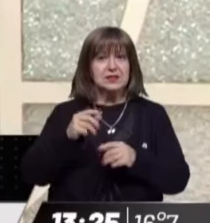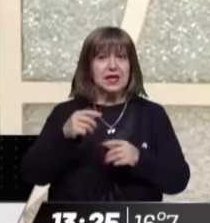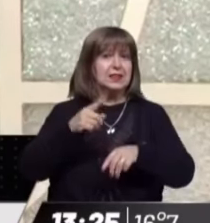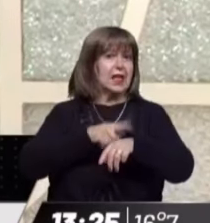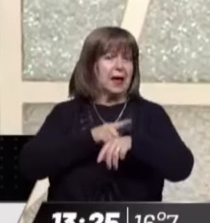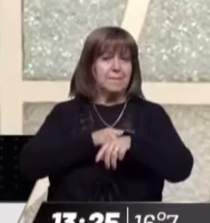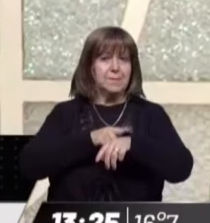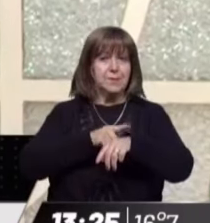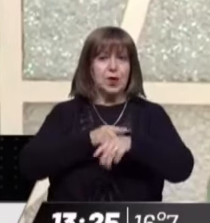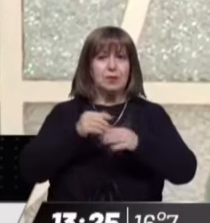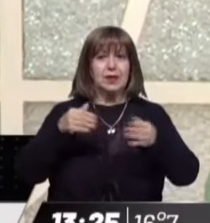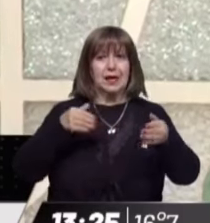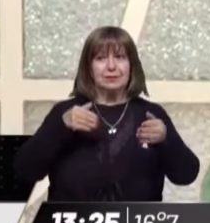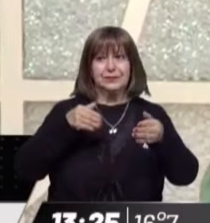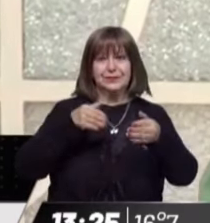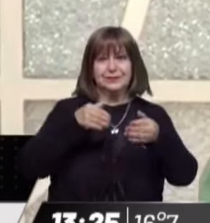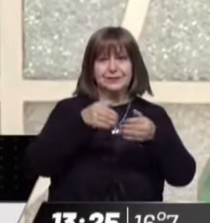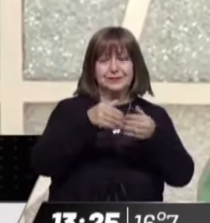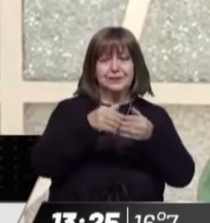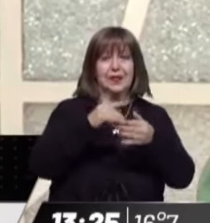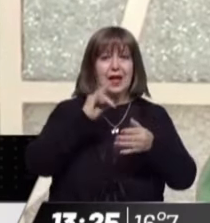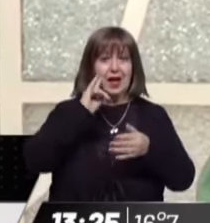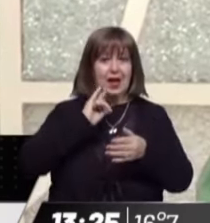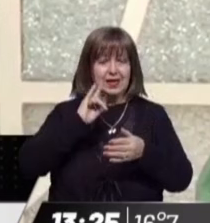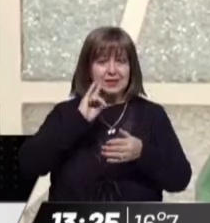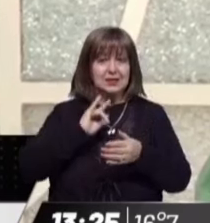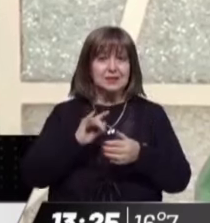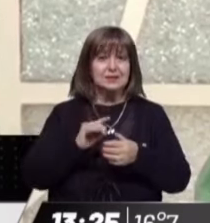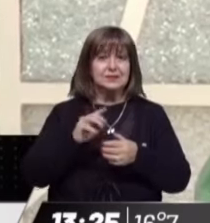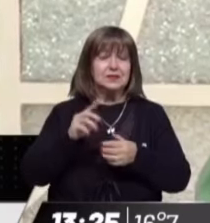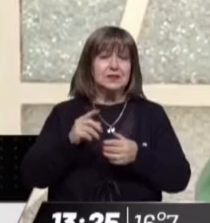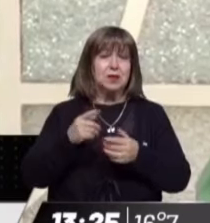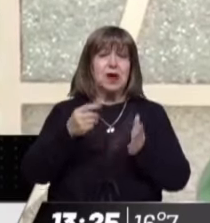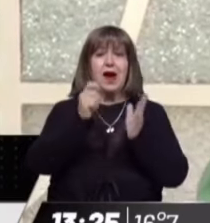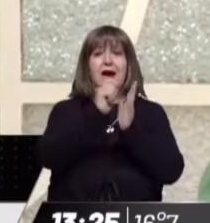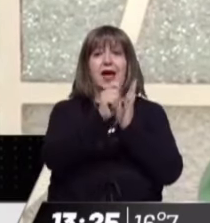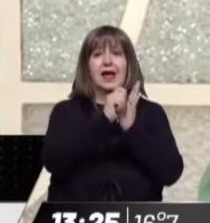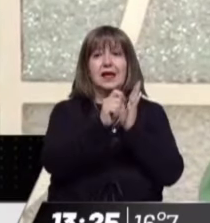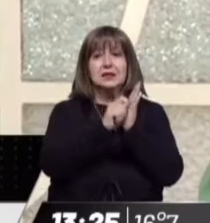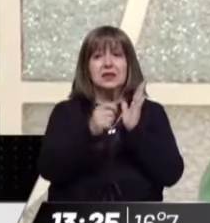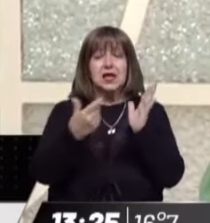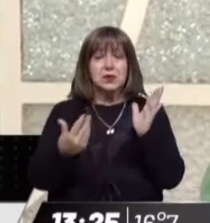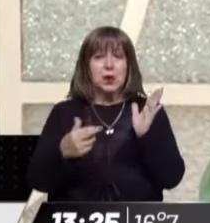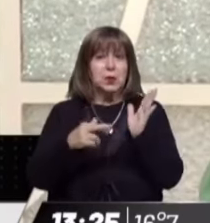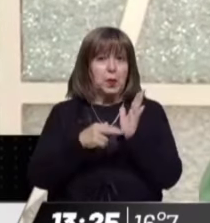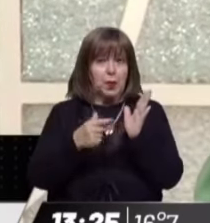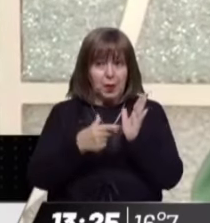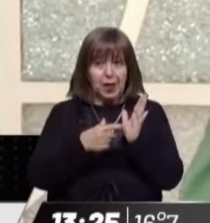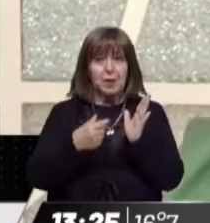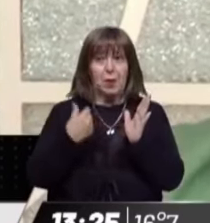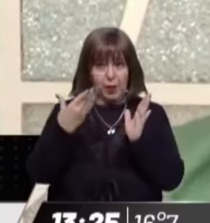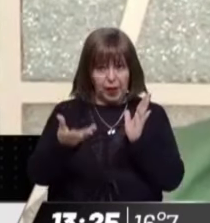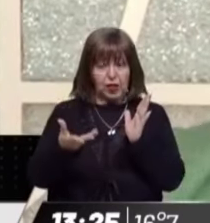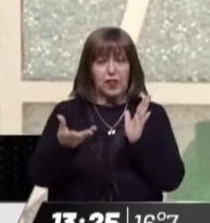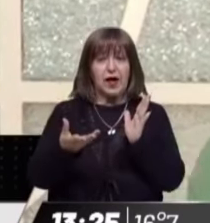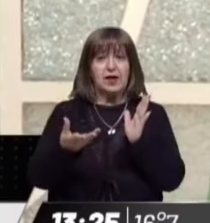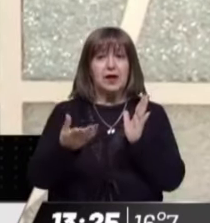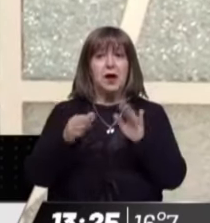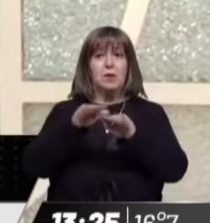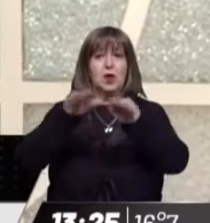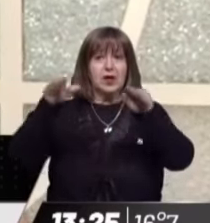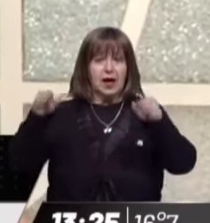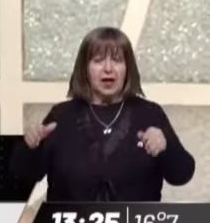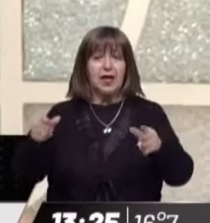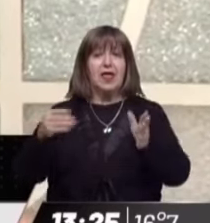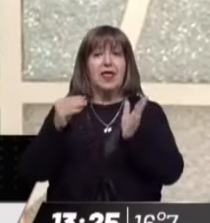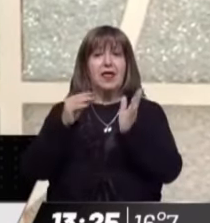tiempo esa leche. Y después, con respecto al tema de los requisitos, no hay ningún tipo de problema, o sea... los merenderos y los